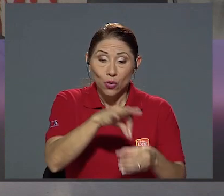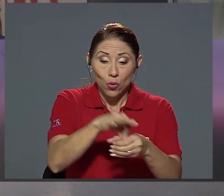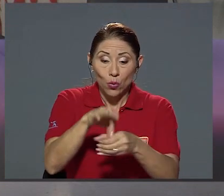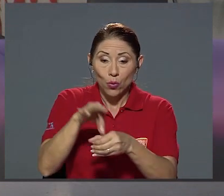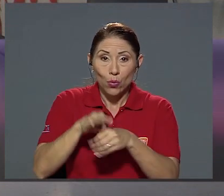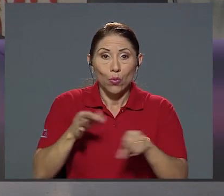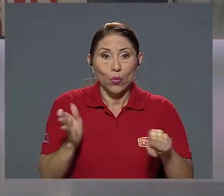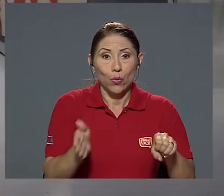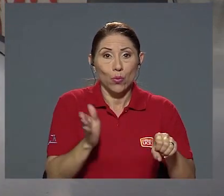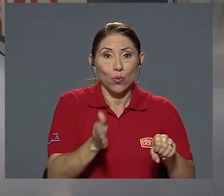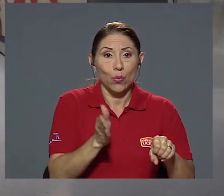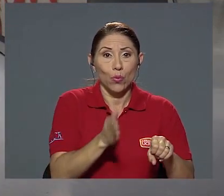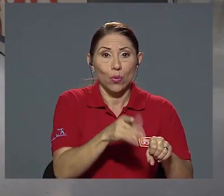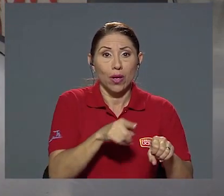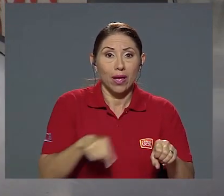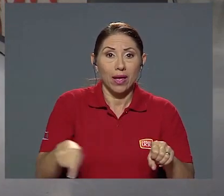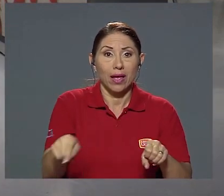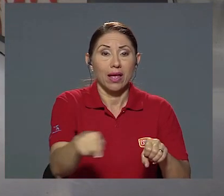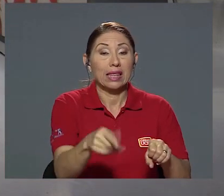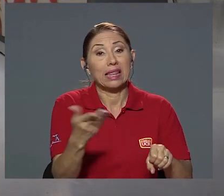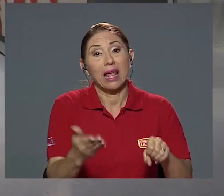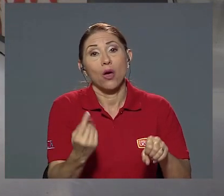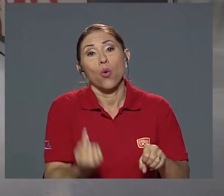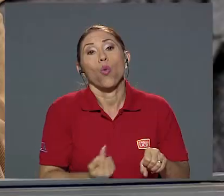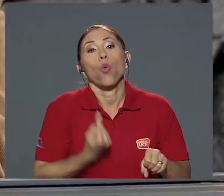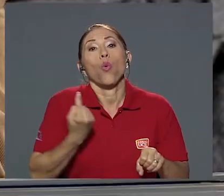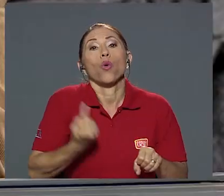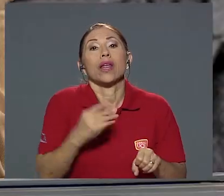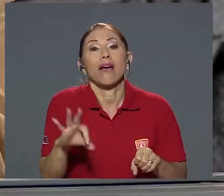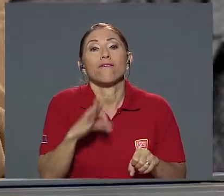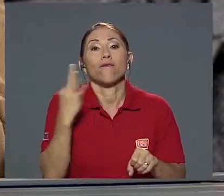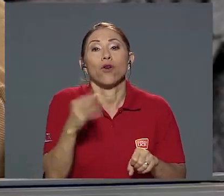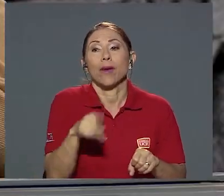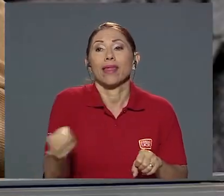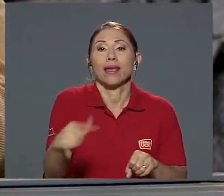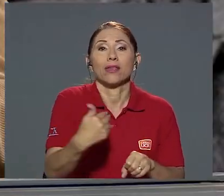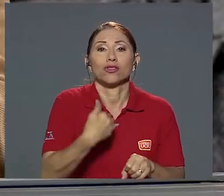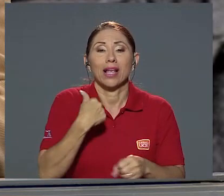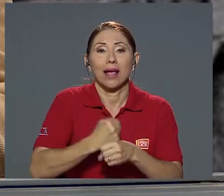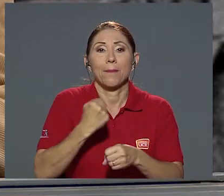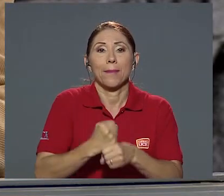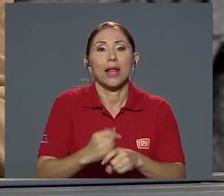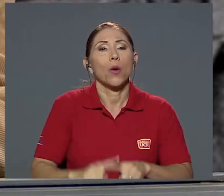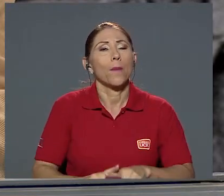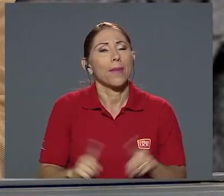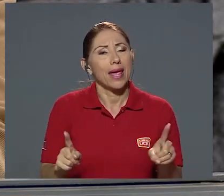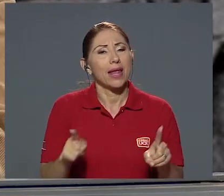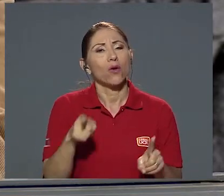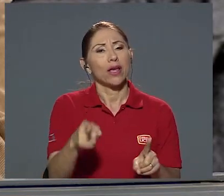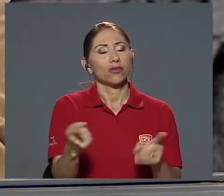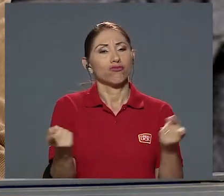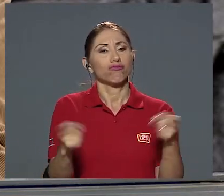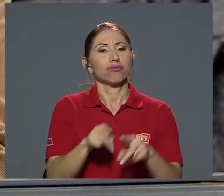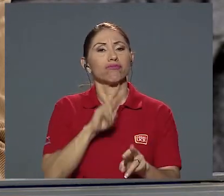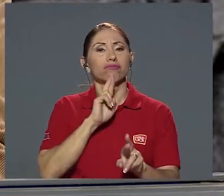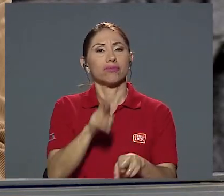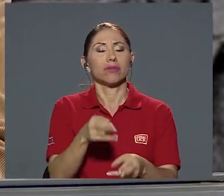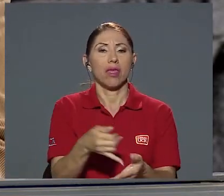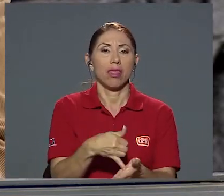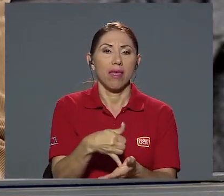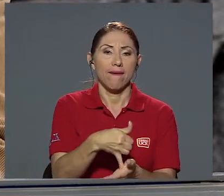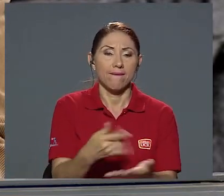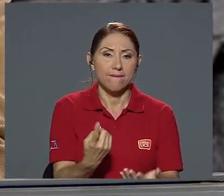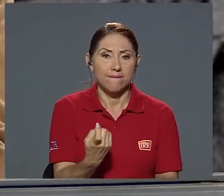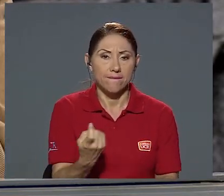algunos casos, en algunos de esos cantones, es la única actividad que genera empleo, pero de alguna manera se generan algunos déficits que